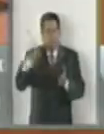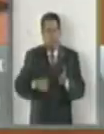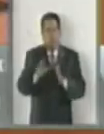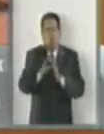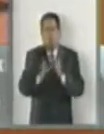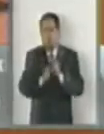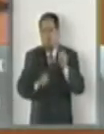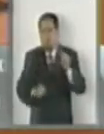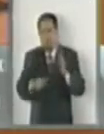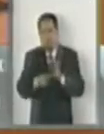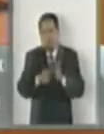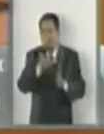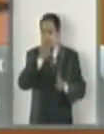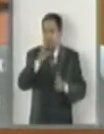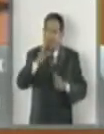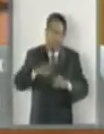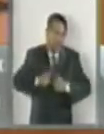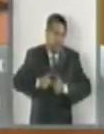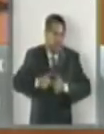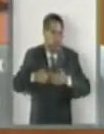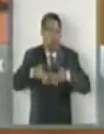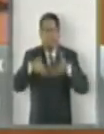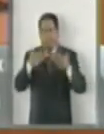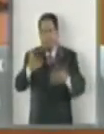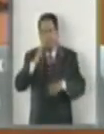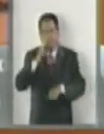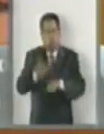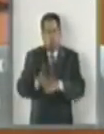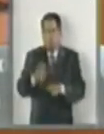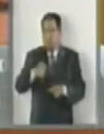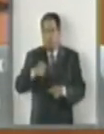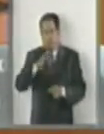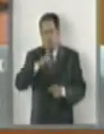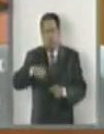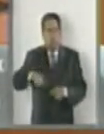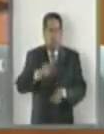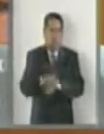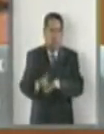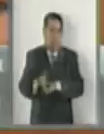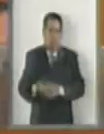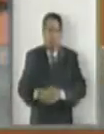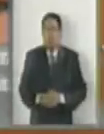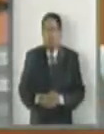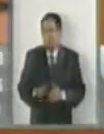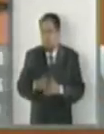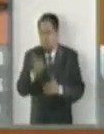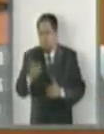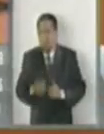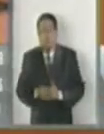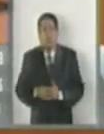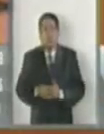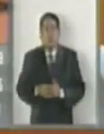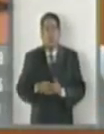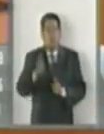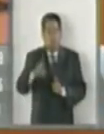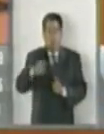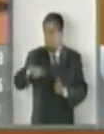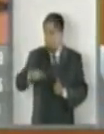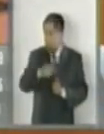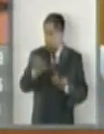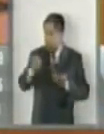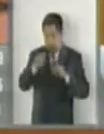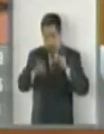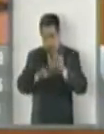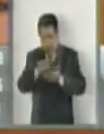constitucional y esto hay que decirlo con absoluta responsabilidad y con absoluta claridad. ¿Por qué? Porque los que hacemos las